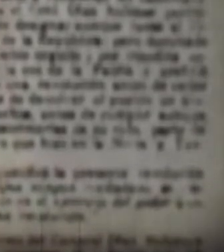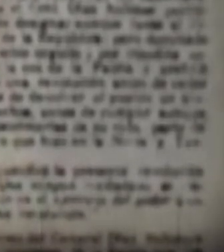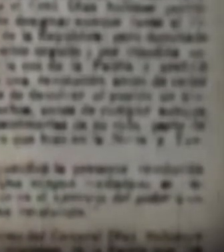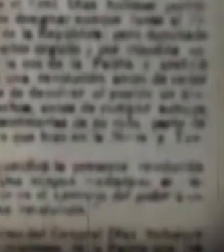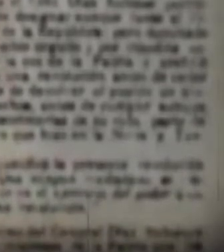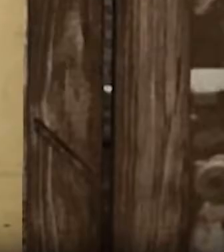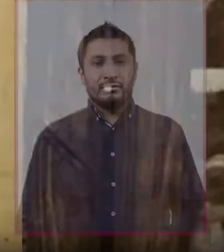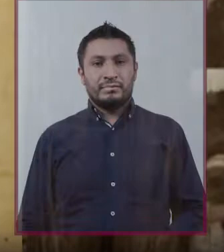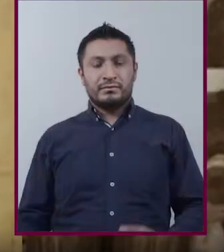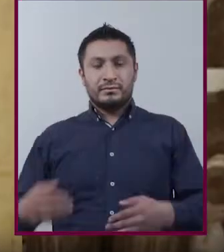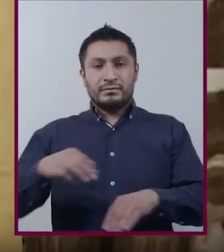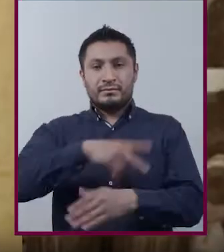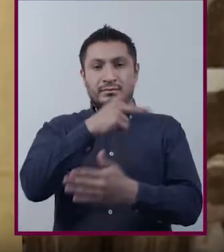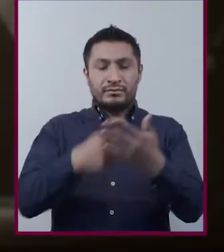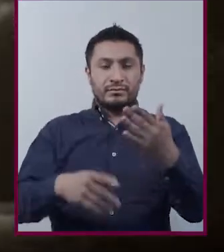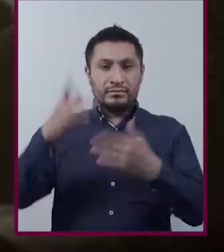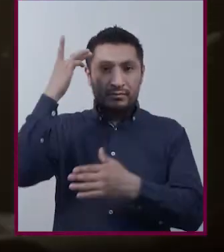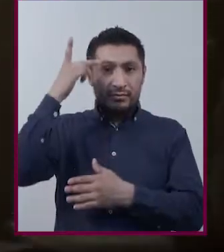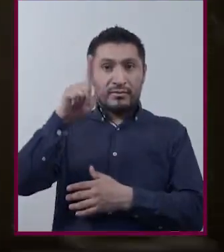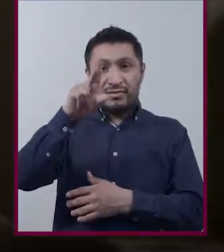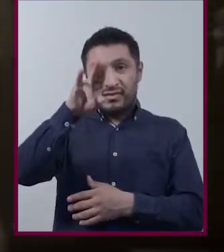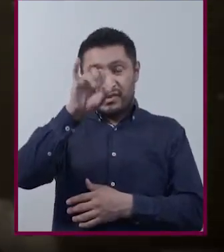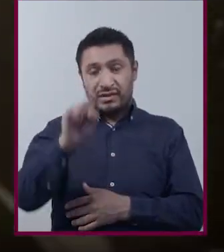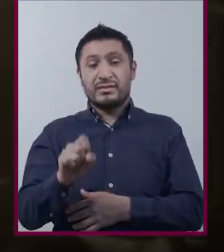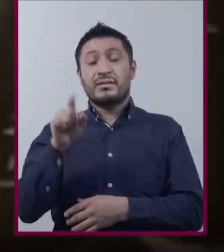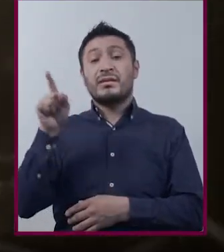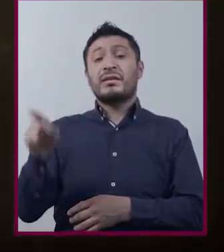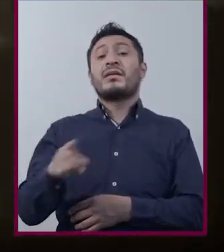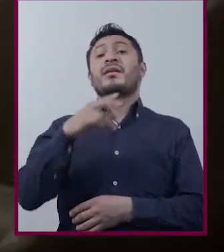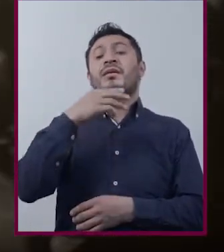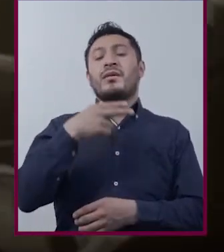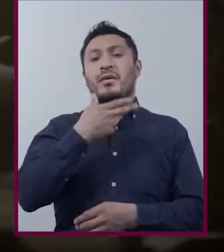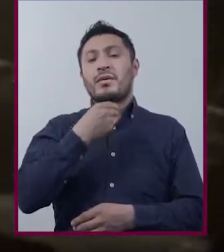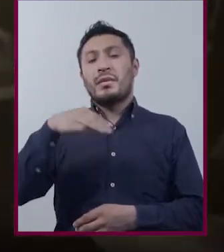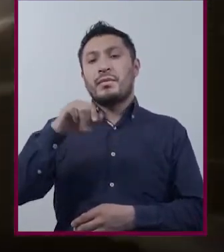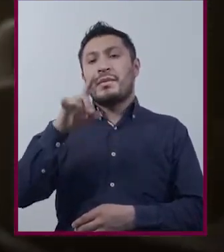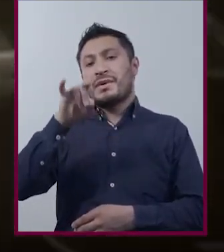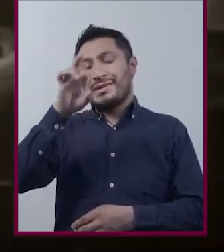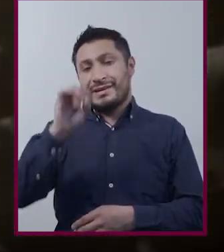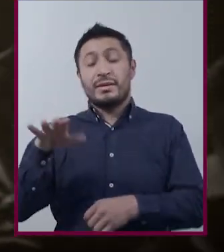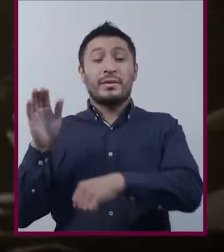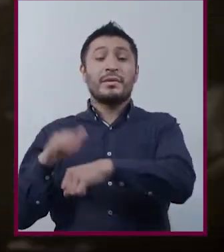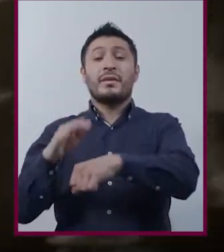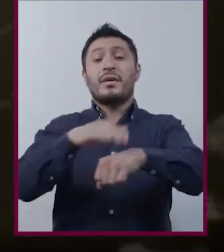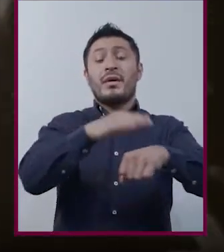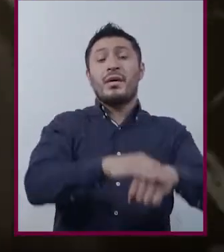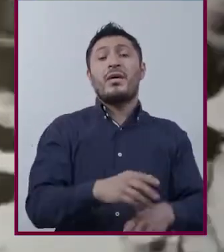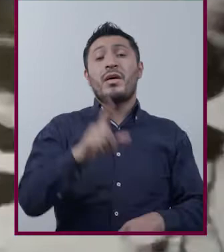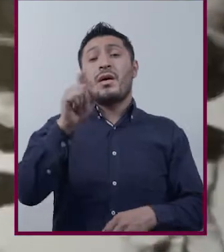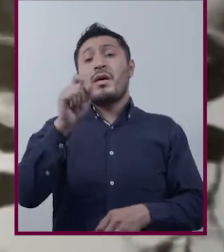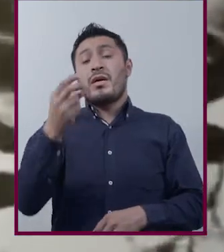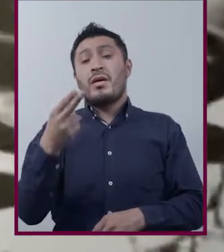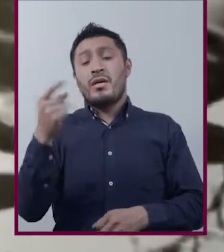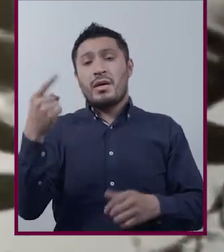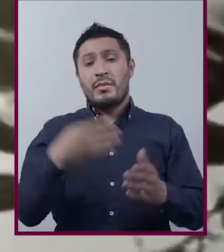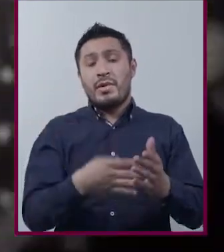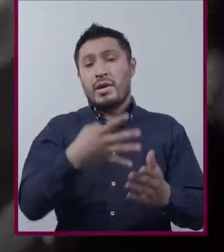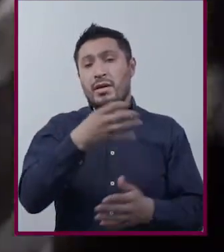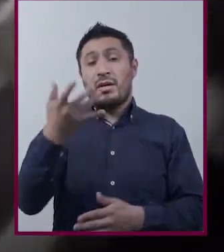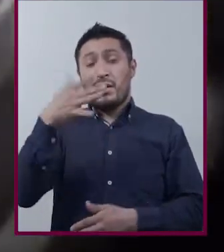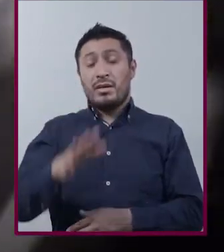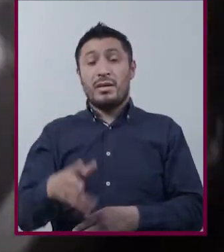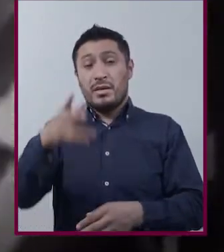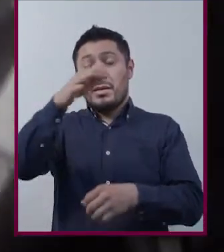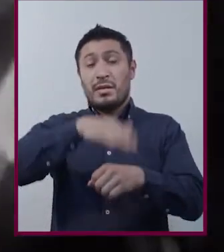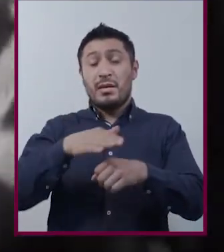través del Plan de San Luis, Francisco I. Madero convocó a iniciar el 20 de noviembre de 1910 una lucha armada